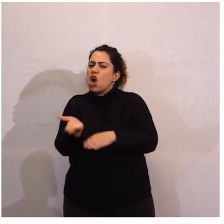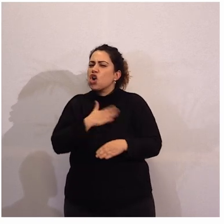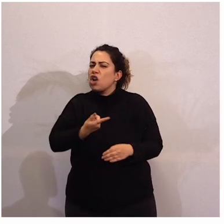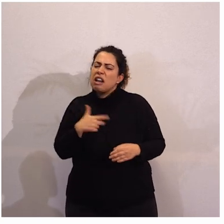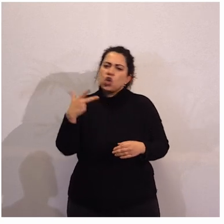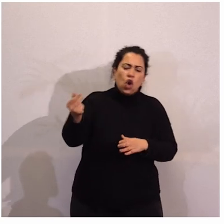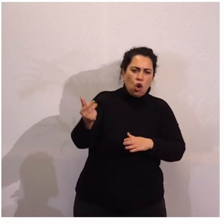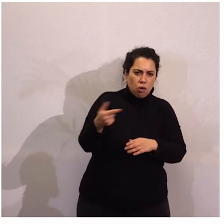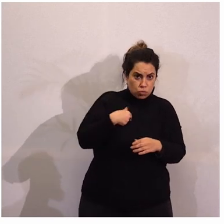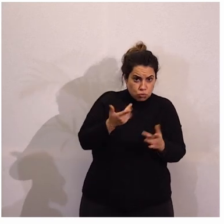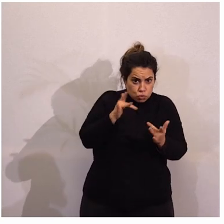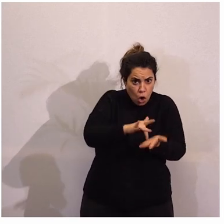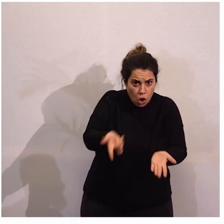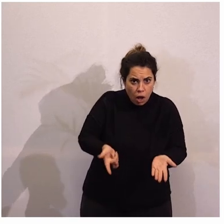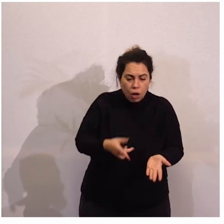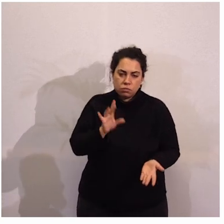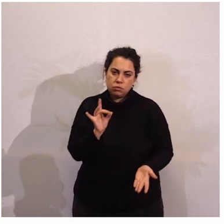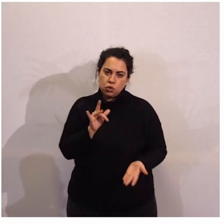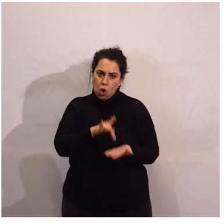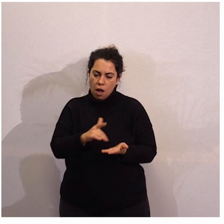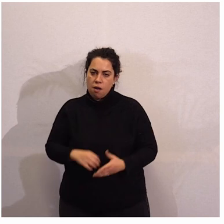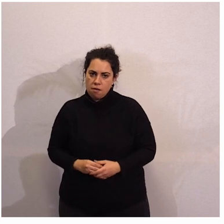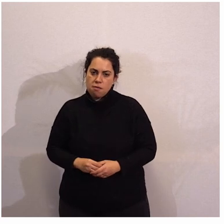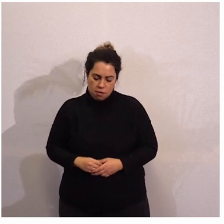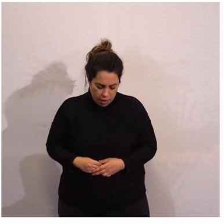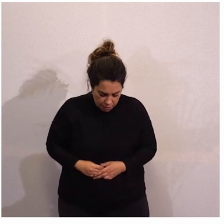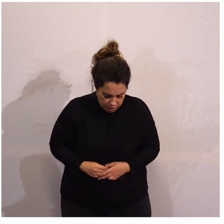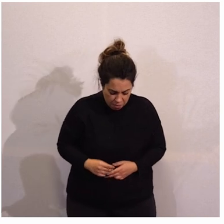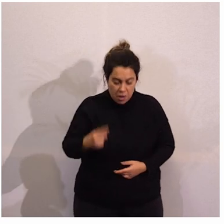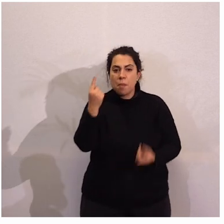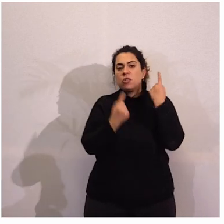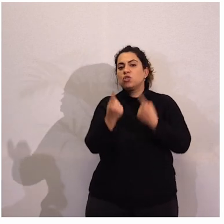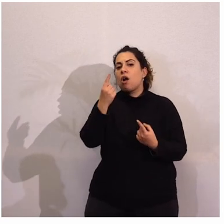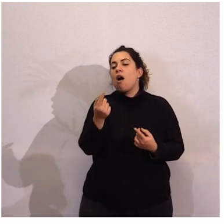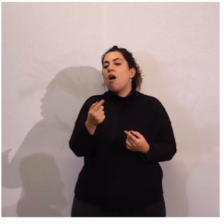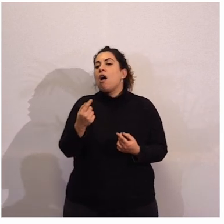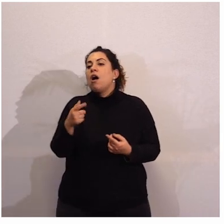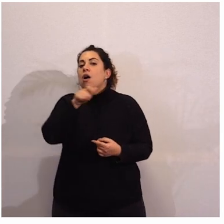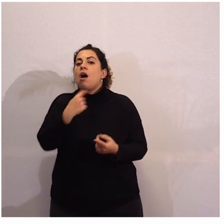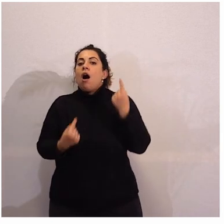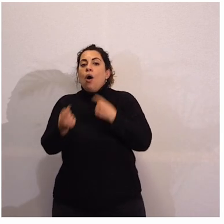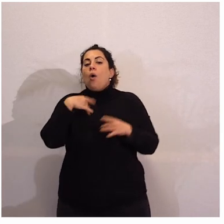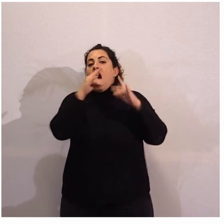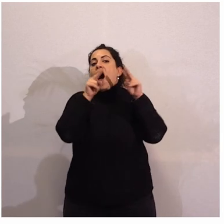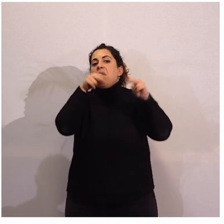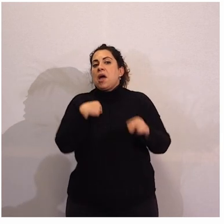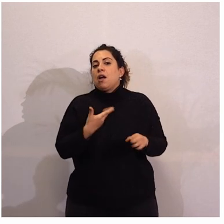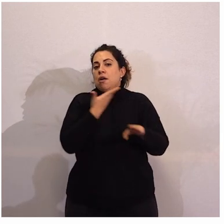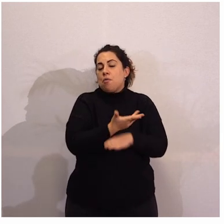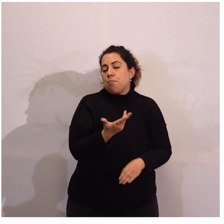Claro, pero sí, sí. Hay personas que se niegan, bueno, pues su rebeldía